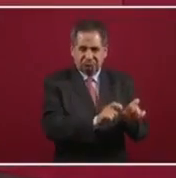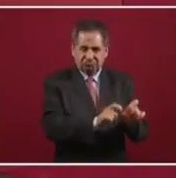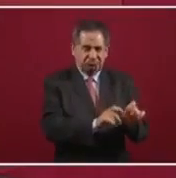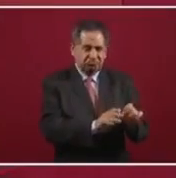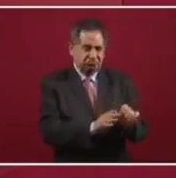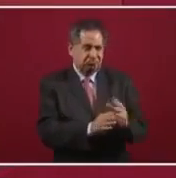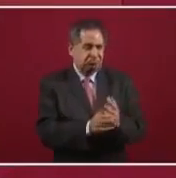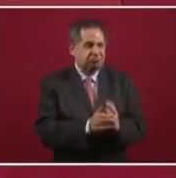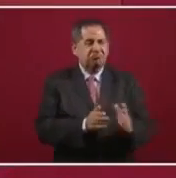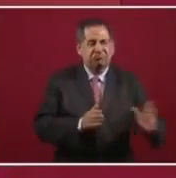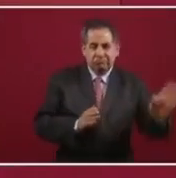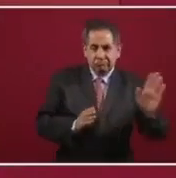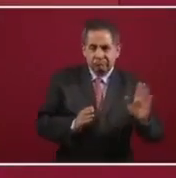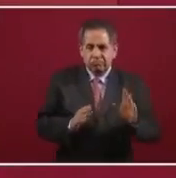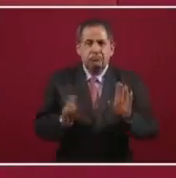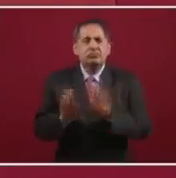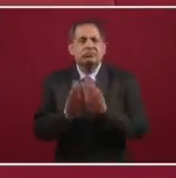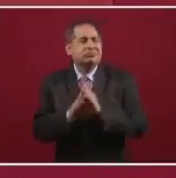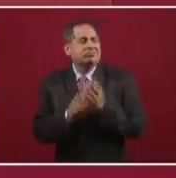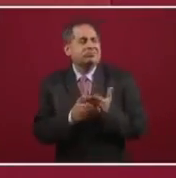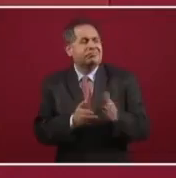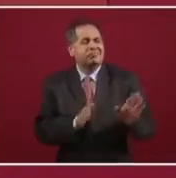¿Cómo se les aísla?